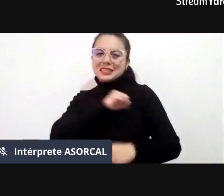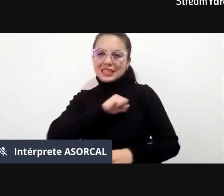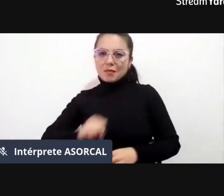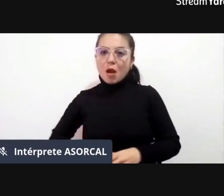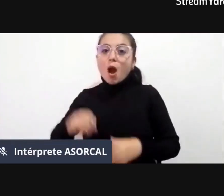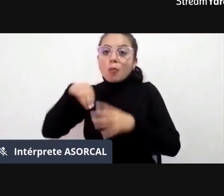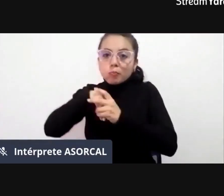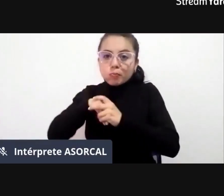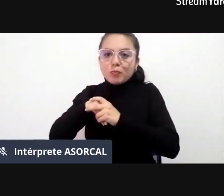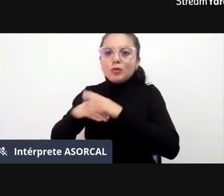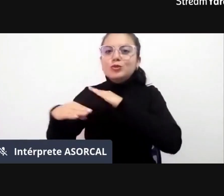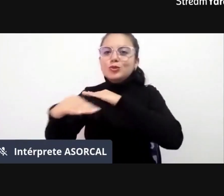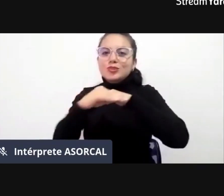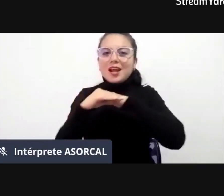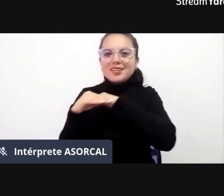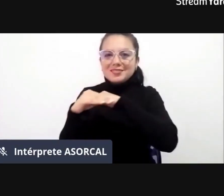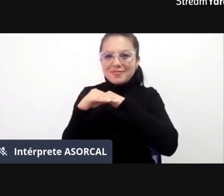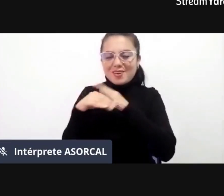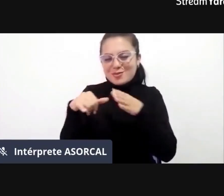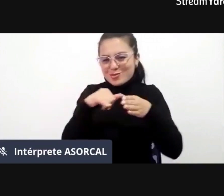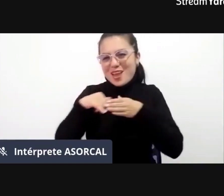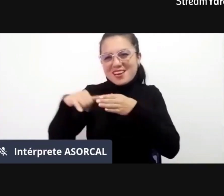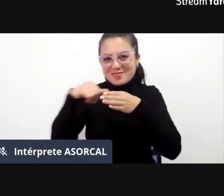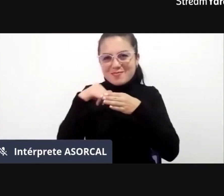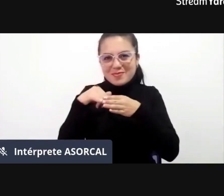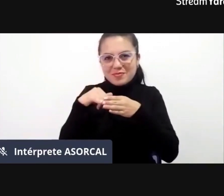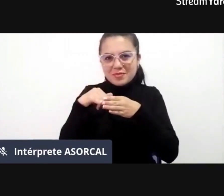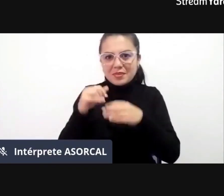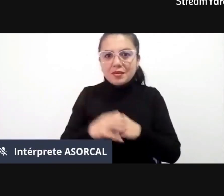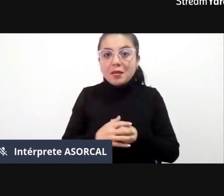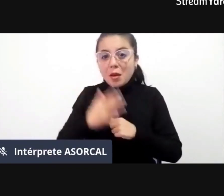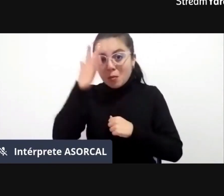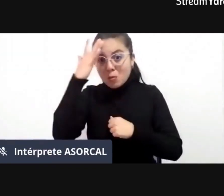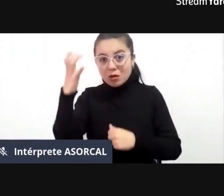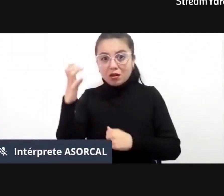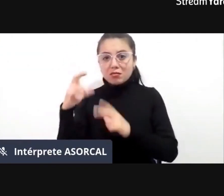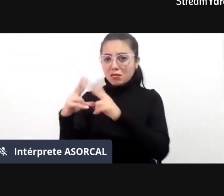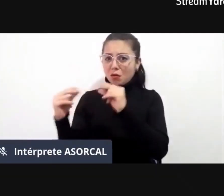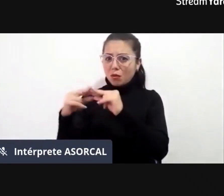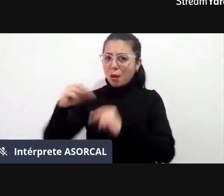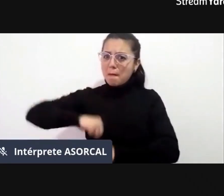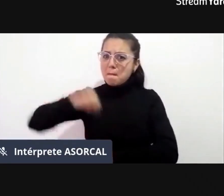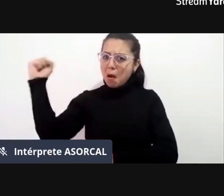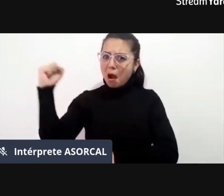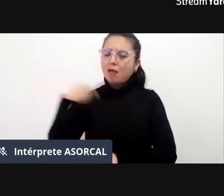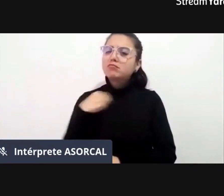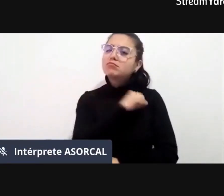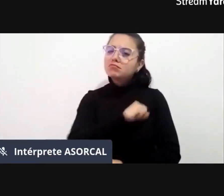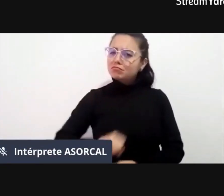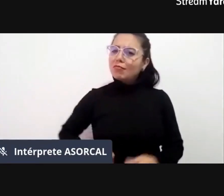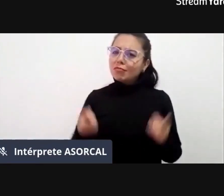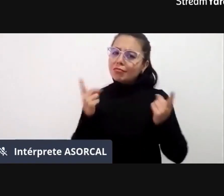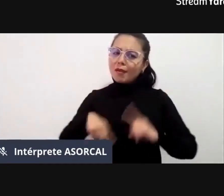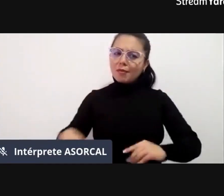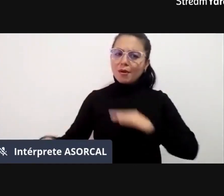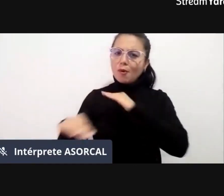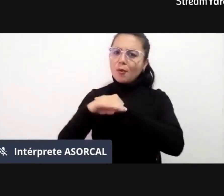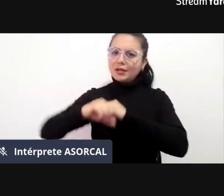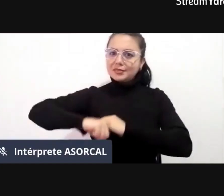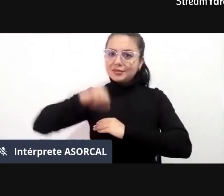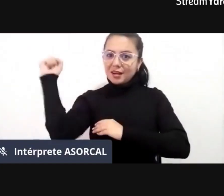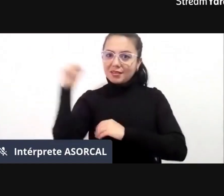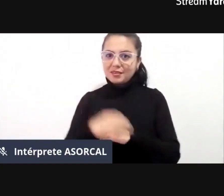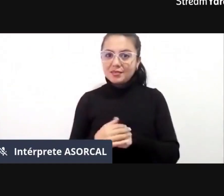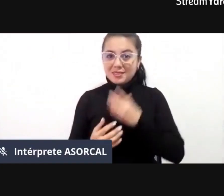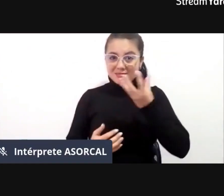una nueva Nicaragua, porque si Nicaragua triunfó, El Salvador triunfará. Y esto, la oligarquía vio